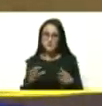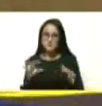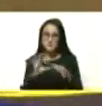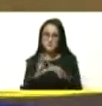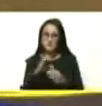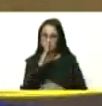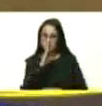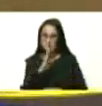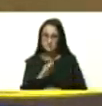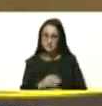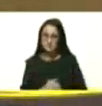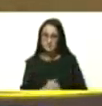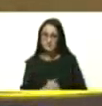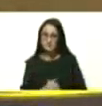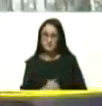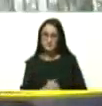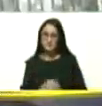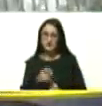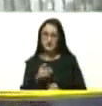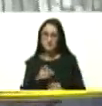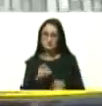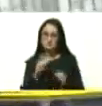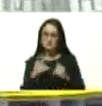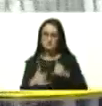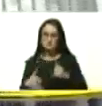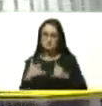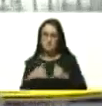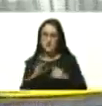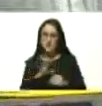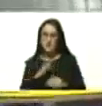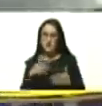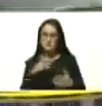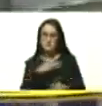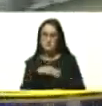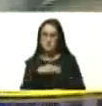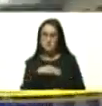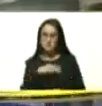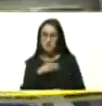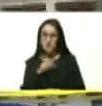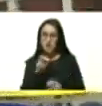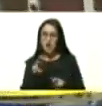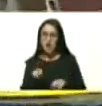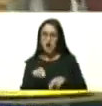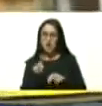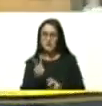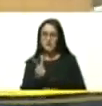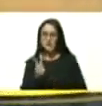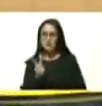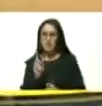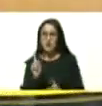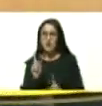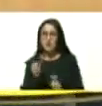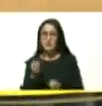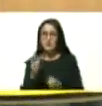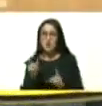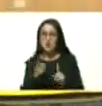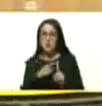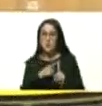vinculados directamente a lo que son los vértices de nuestra gran misión Agro-Venezuela. El vértice número uno, como